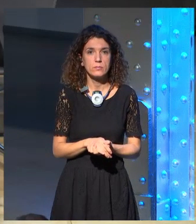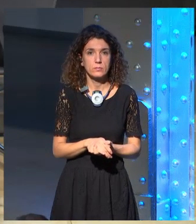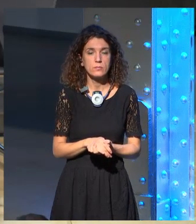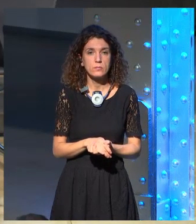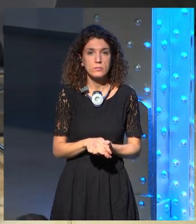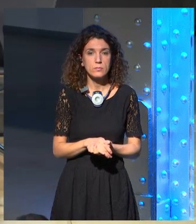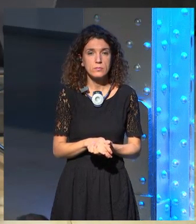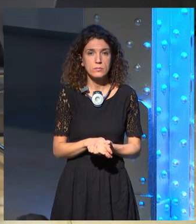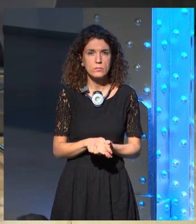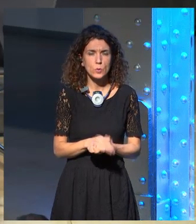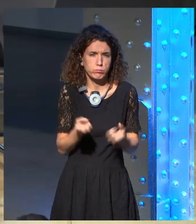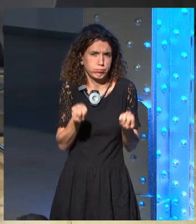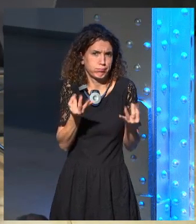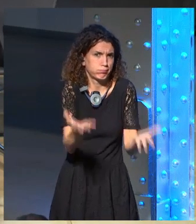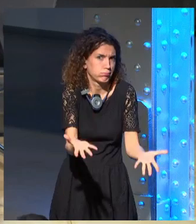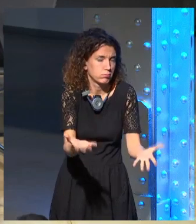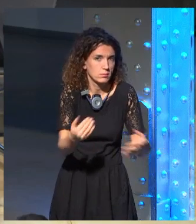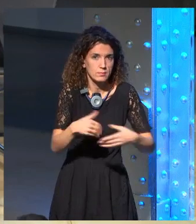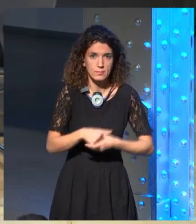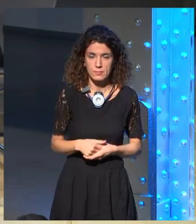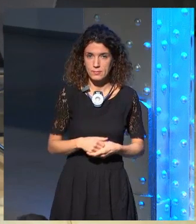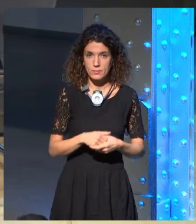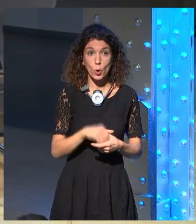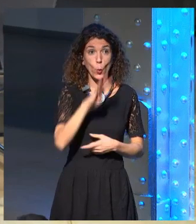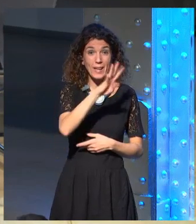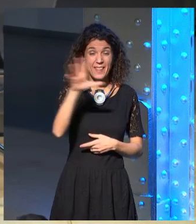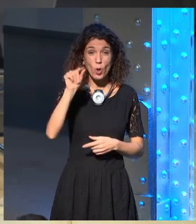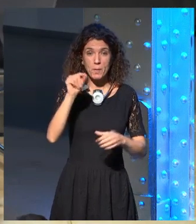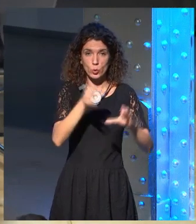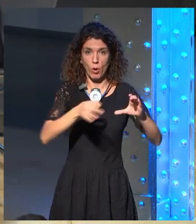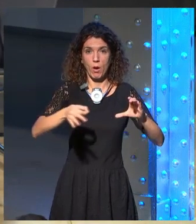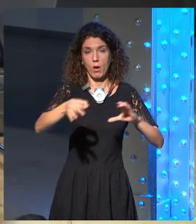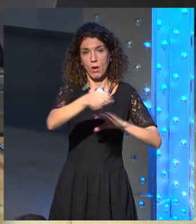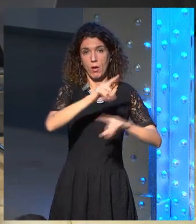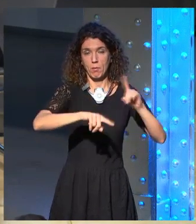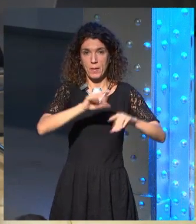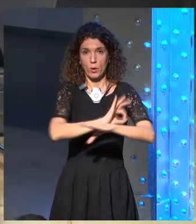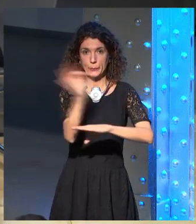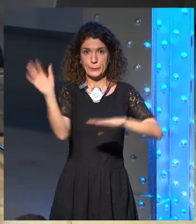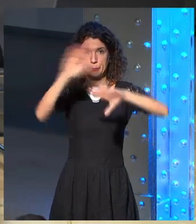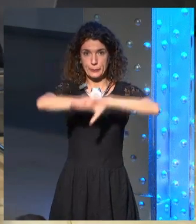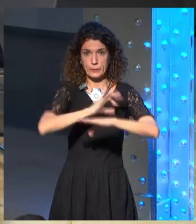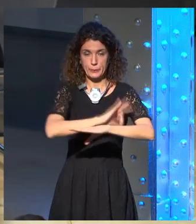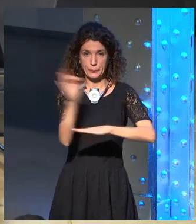a lot. Sí, un montón. Cada 45 minutos teníamos uno u otro.